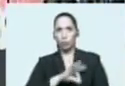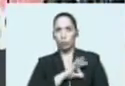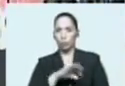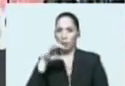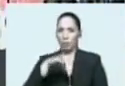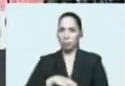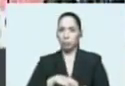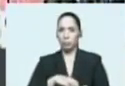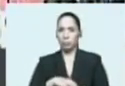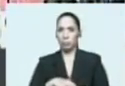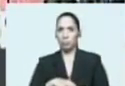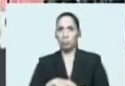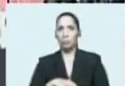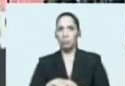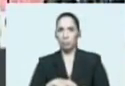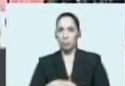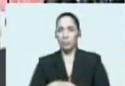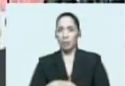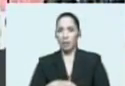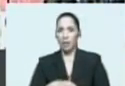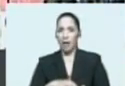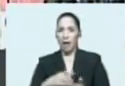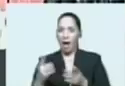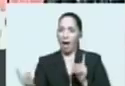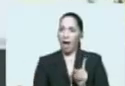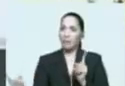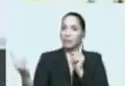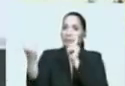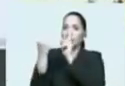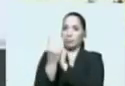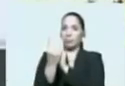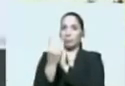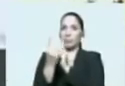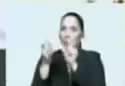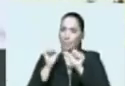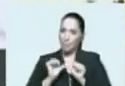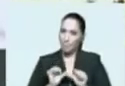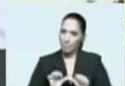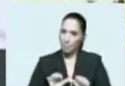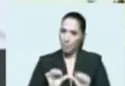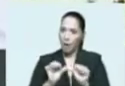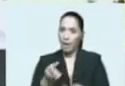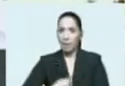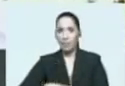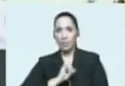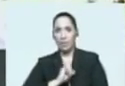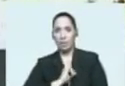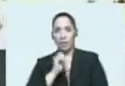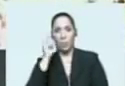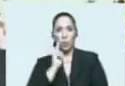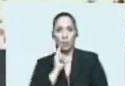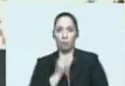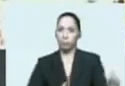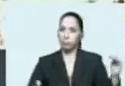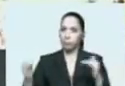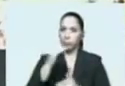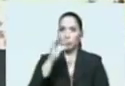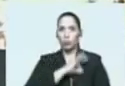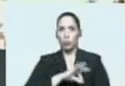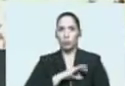justicia para acercarnos cada vez más a la compresión de la utopía bolivariana la suprema felicidad social